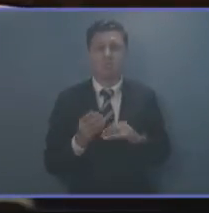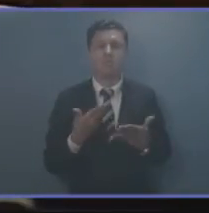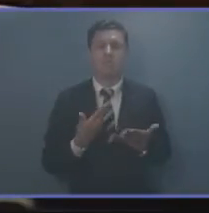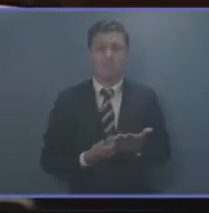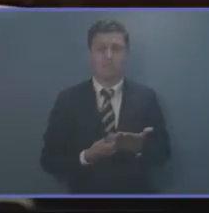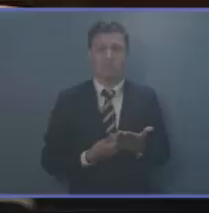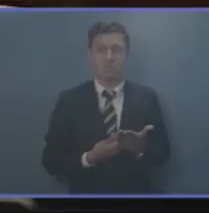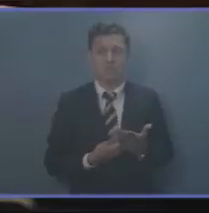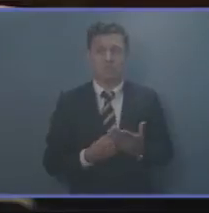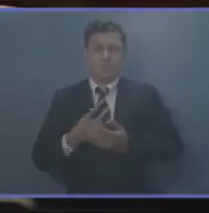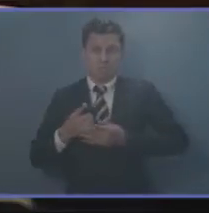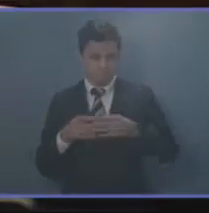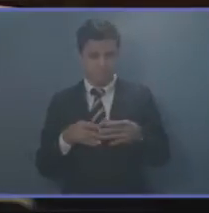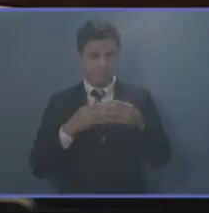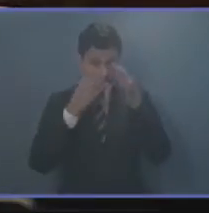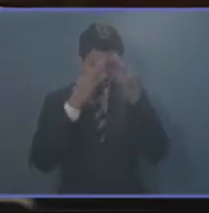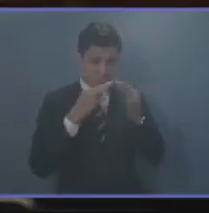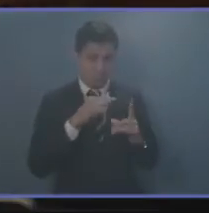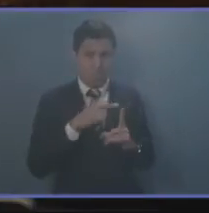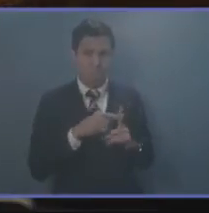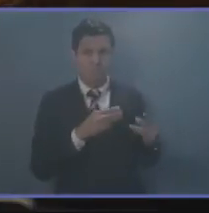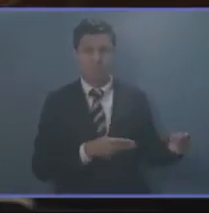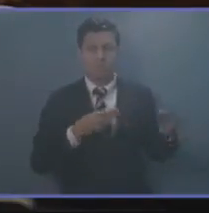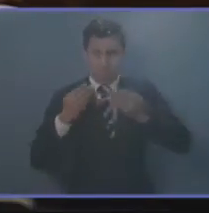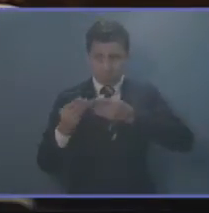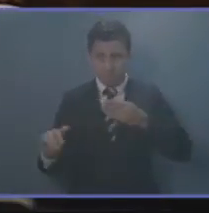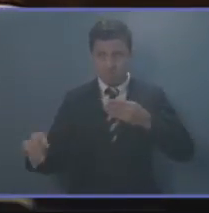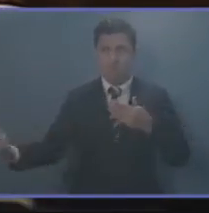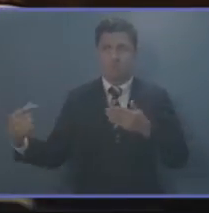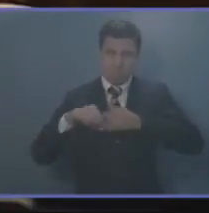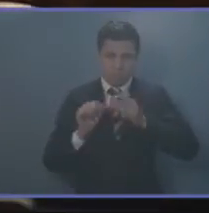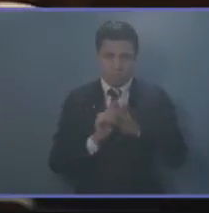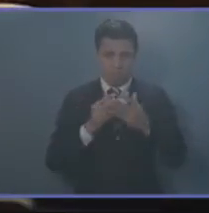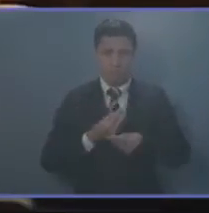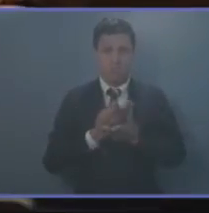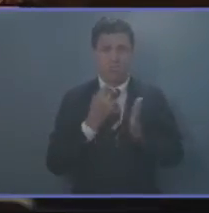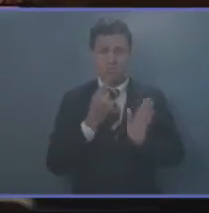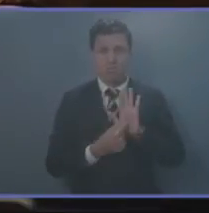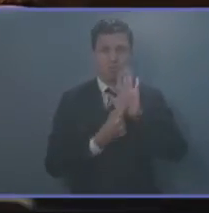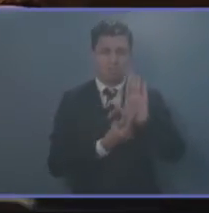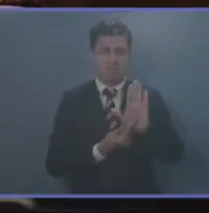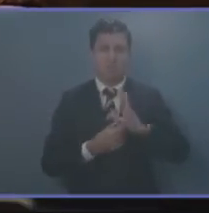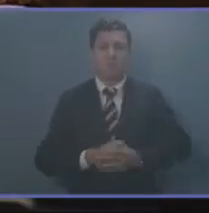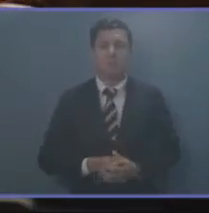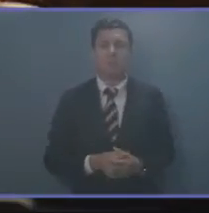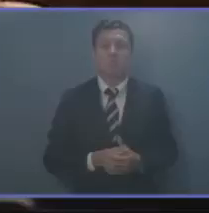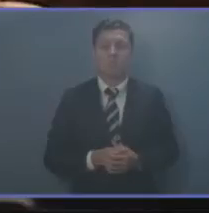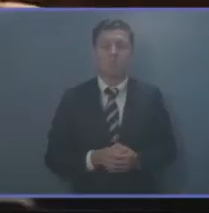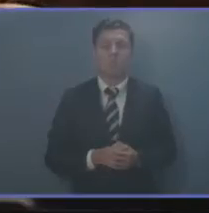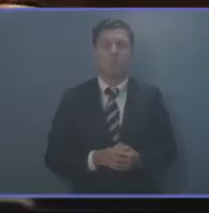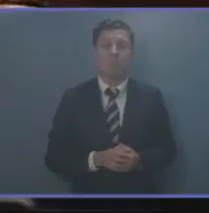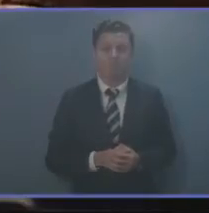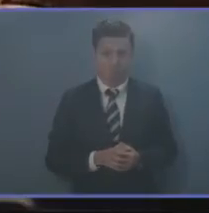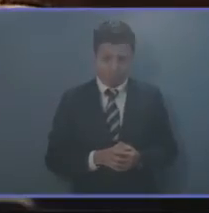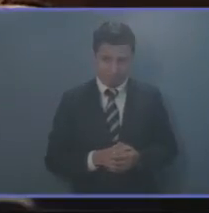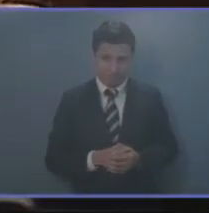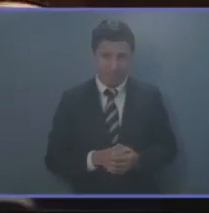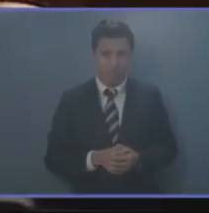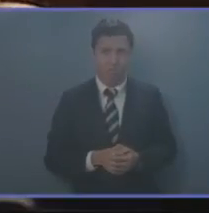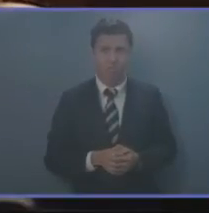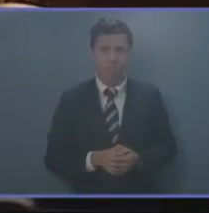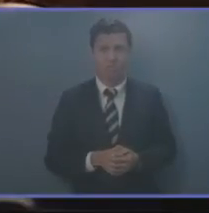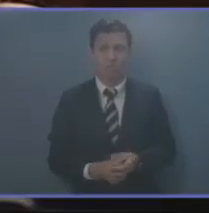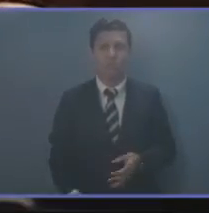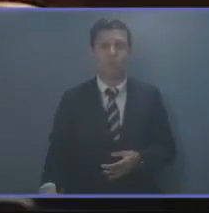a su favor. Al respecto, se informa al Honorable Pleno Legislativo lo siguiente. Romano 1, trámite. Comprobados los